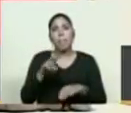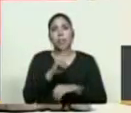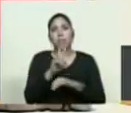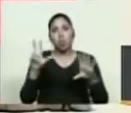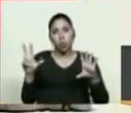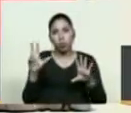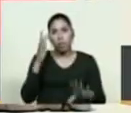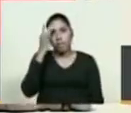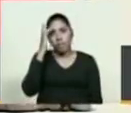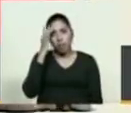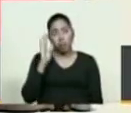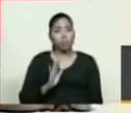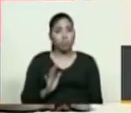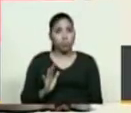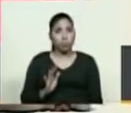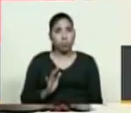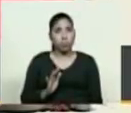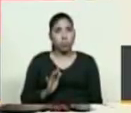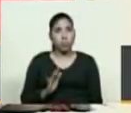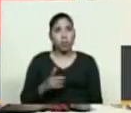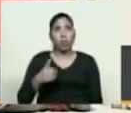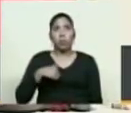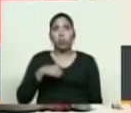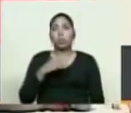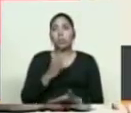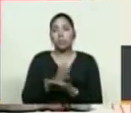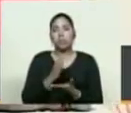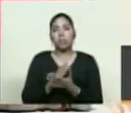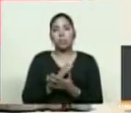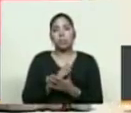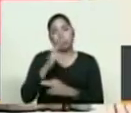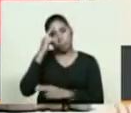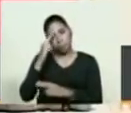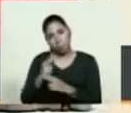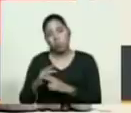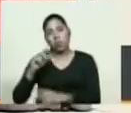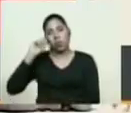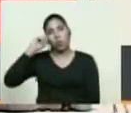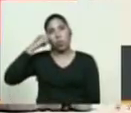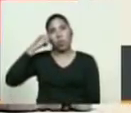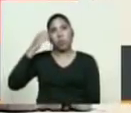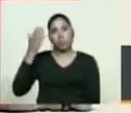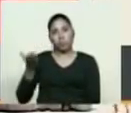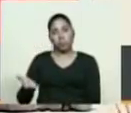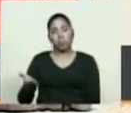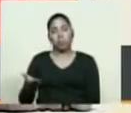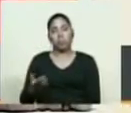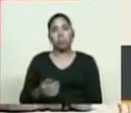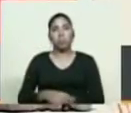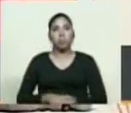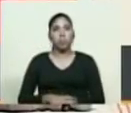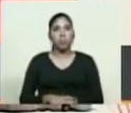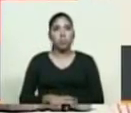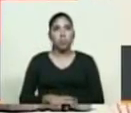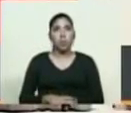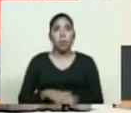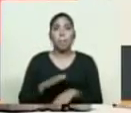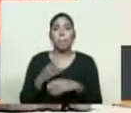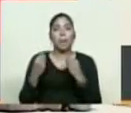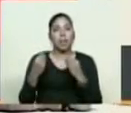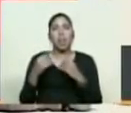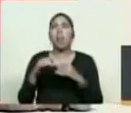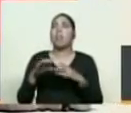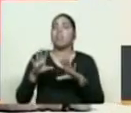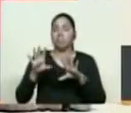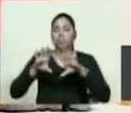febrero, fechas que nosotros siempre reconocemos y hacemos actos conmemorativos para que el mundo sepa